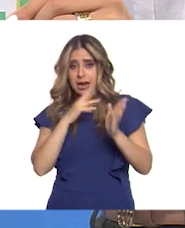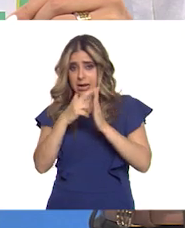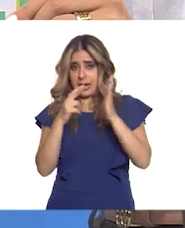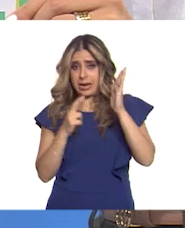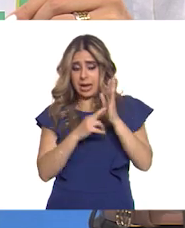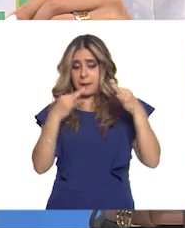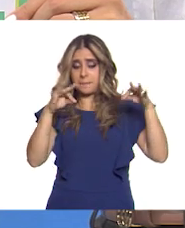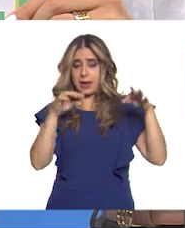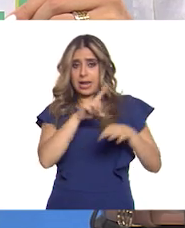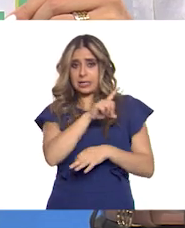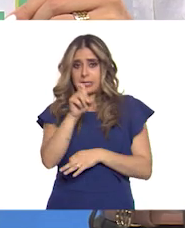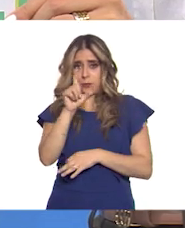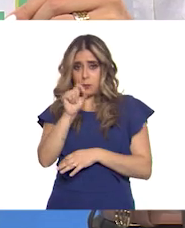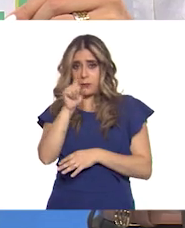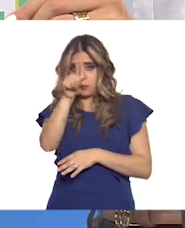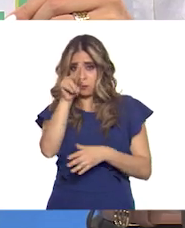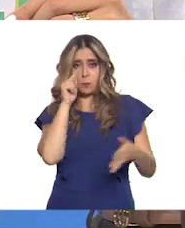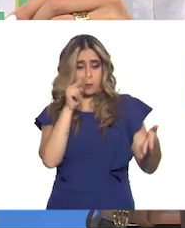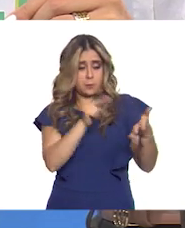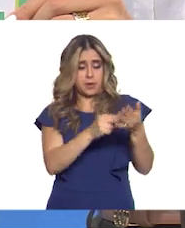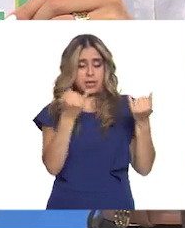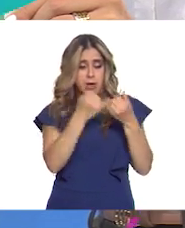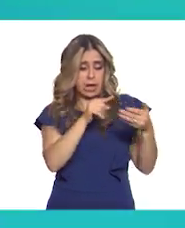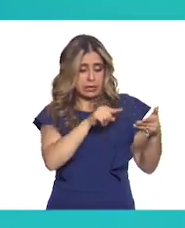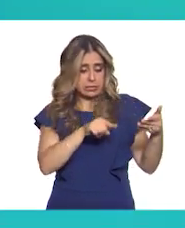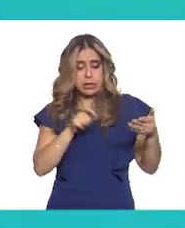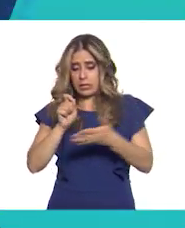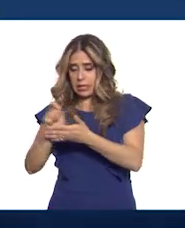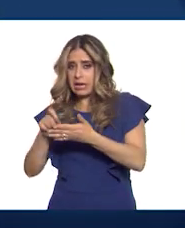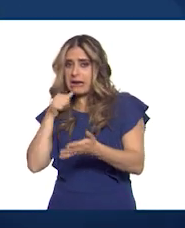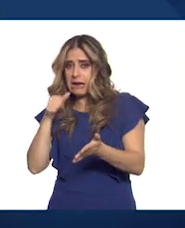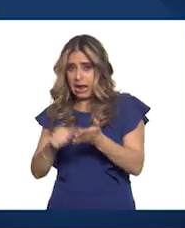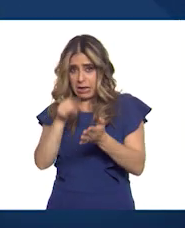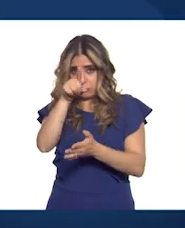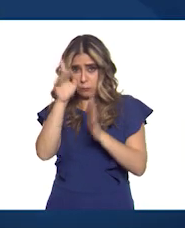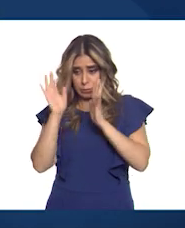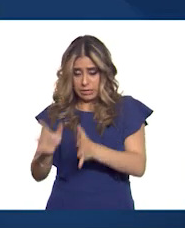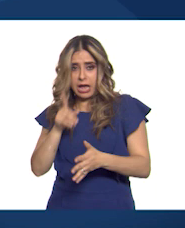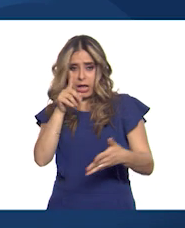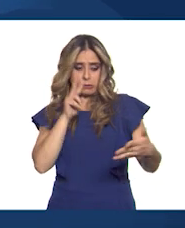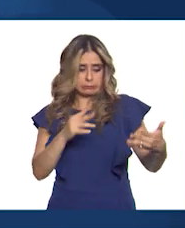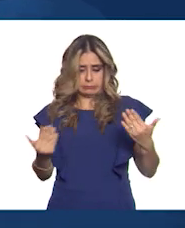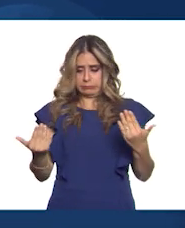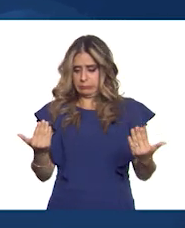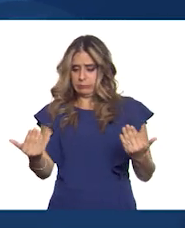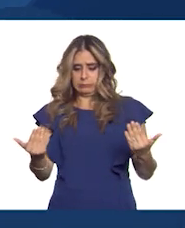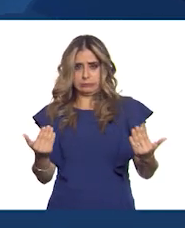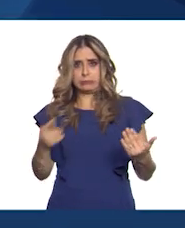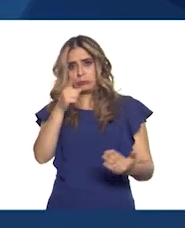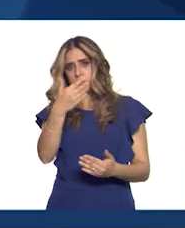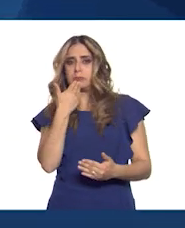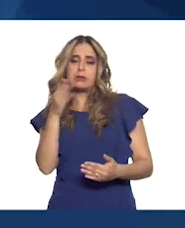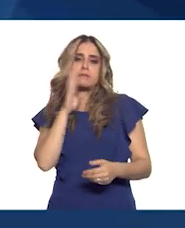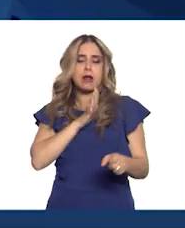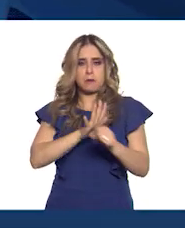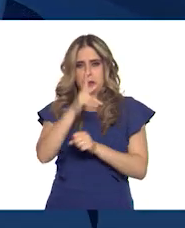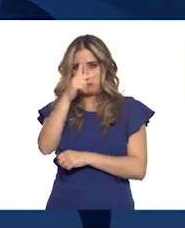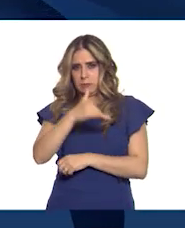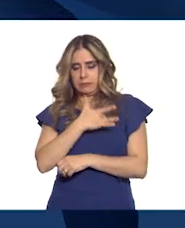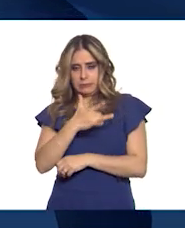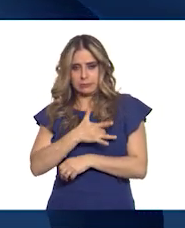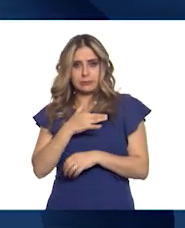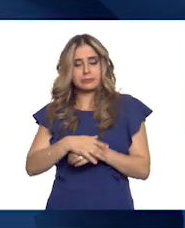libro, ¿sí? Y con base en sus resultados, realicen las correcciones necesarias. Bien, perfecto. Ahí tenemos